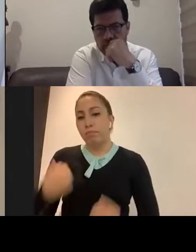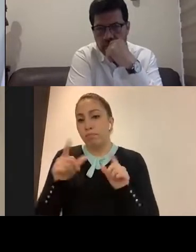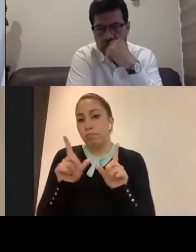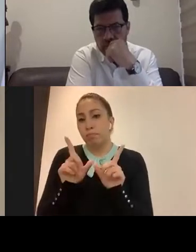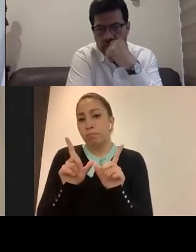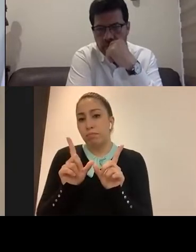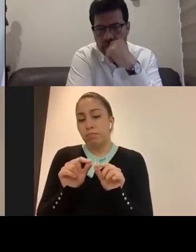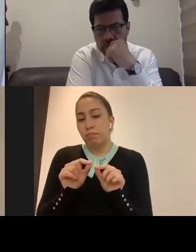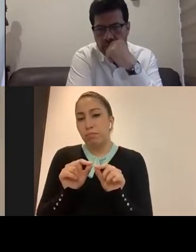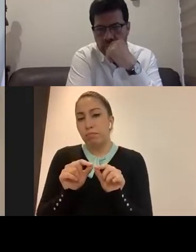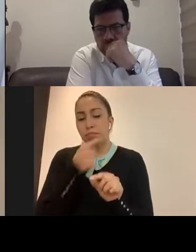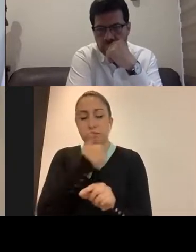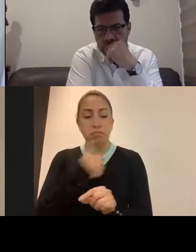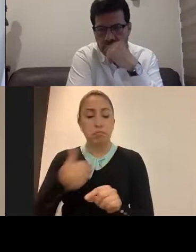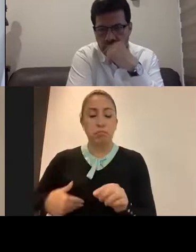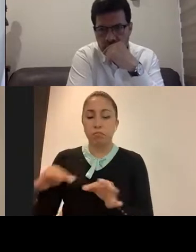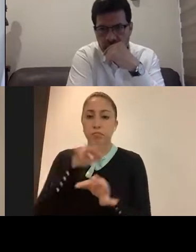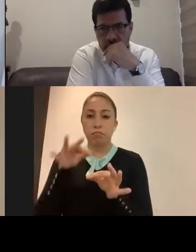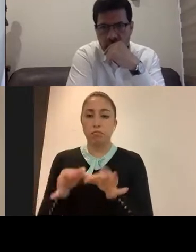diputado presidente, cumplida su instrucción.